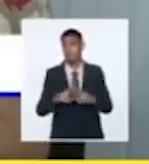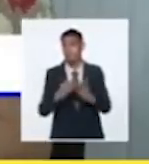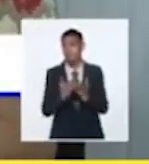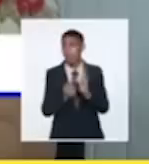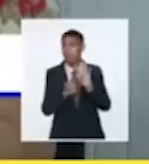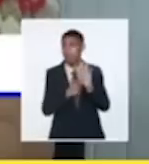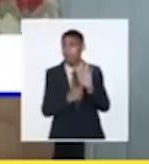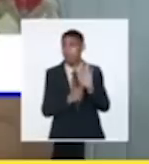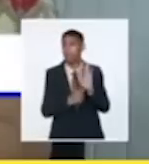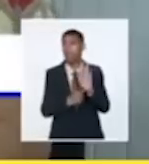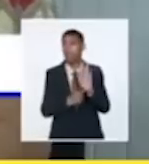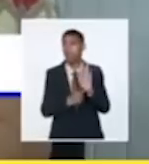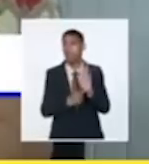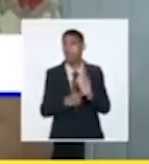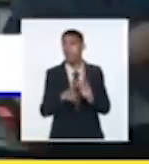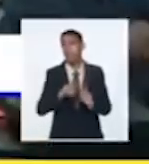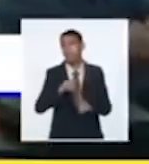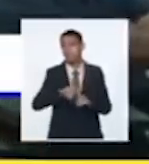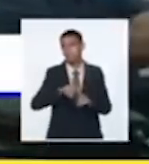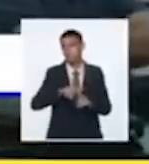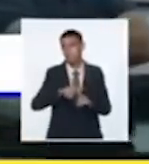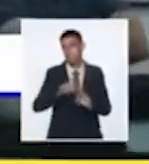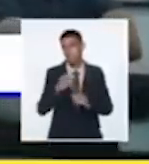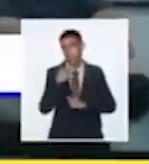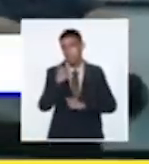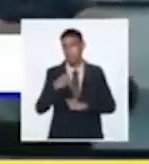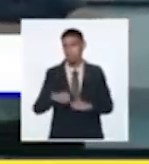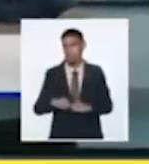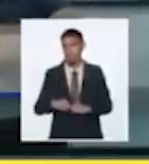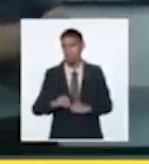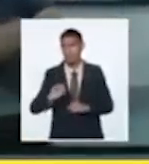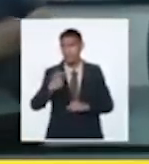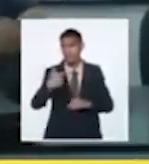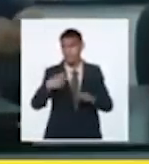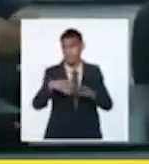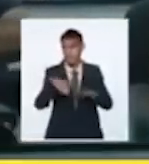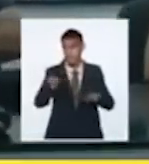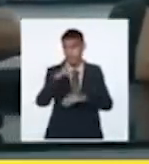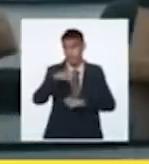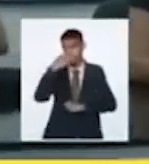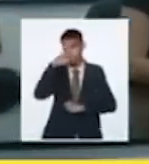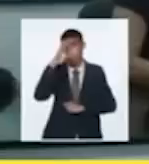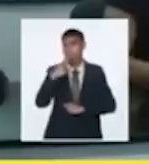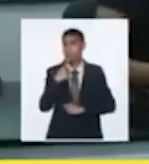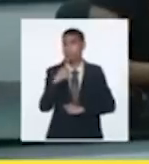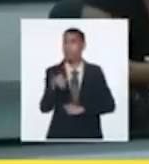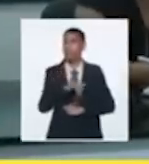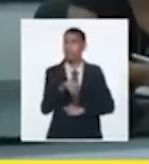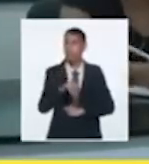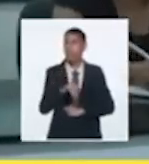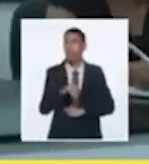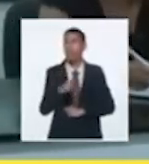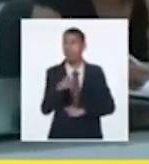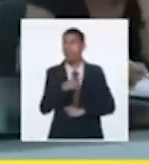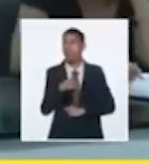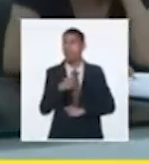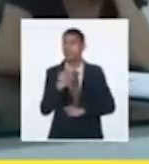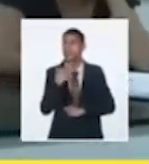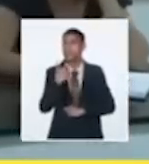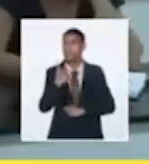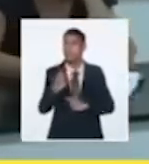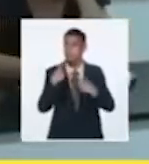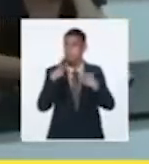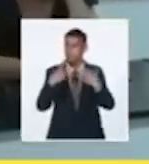mucho más positivos que el año anterior. El viceprimer ministro también enfatizó en lo vital de